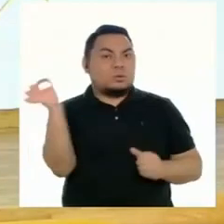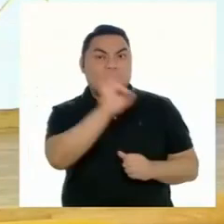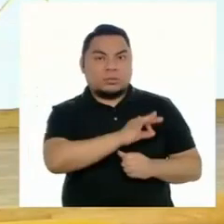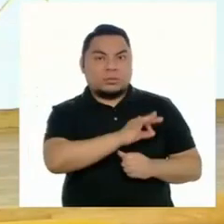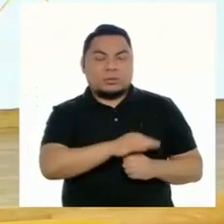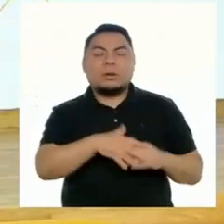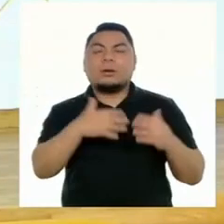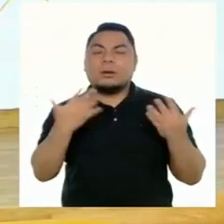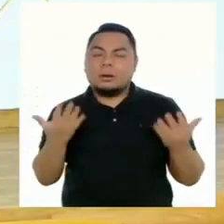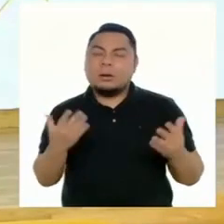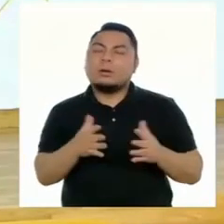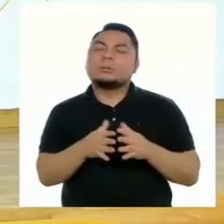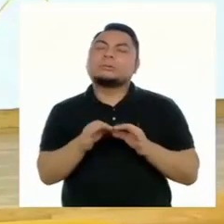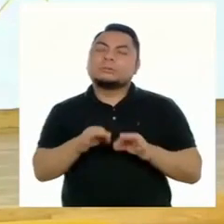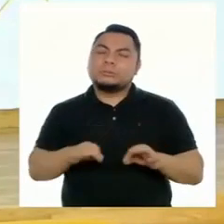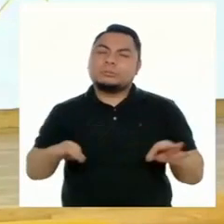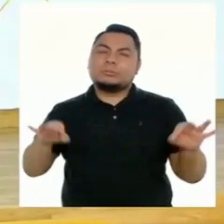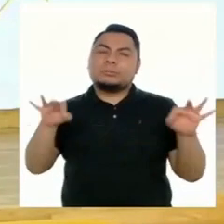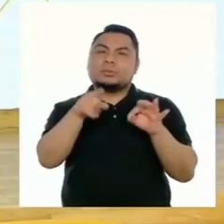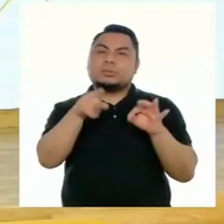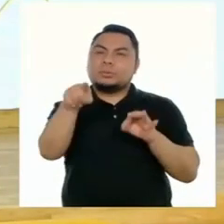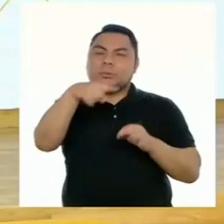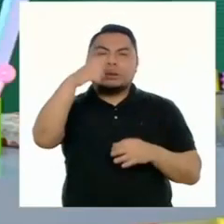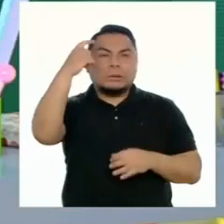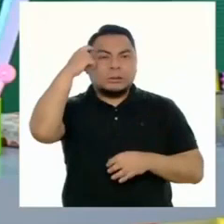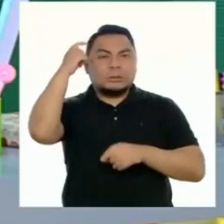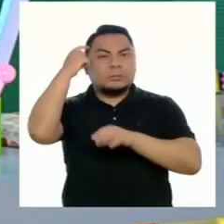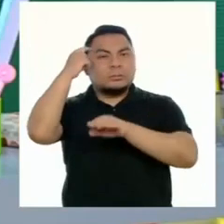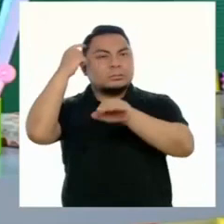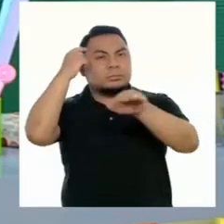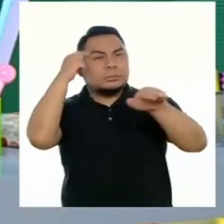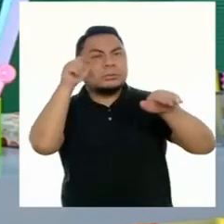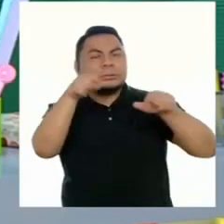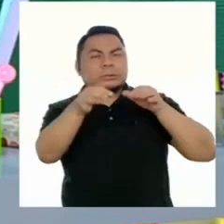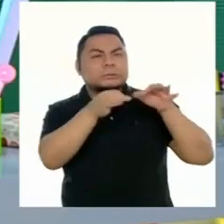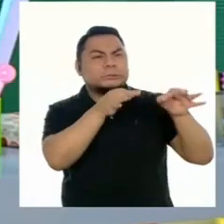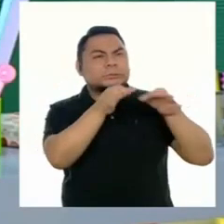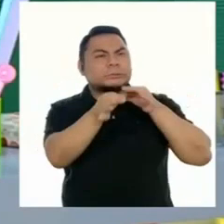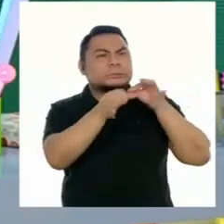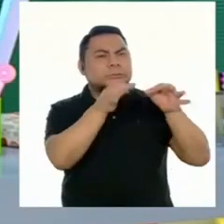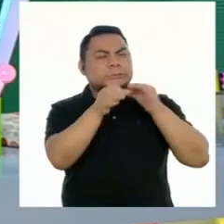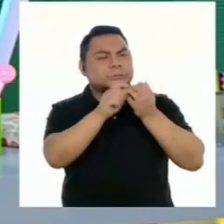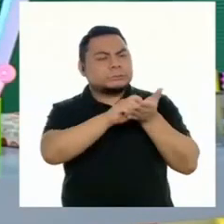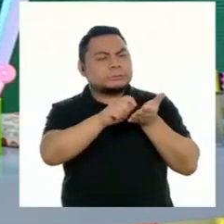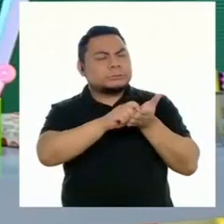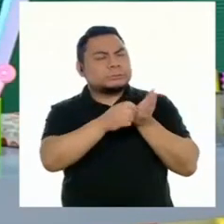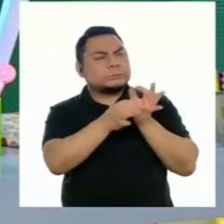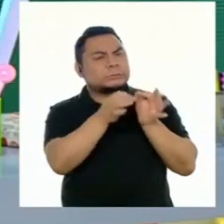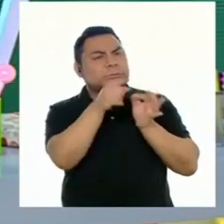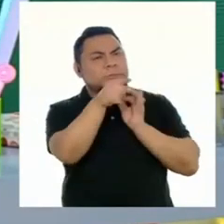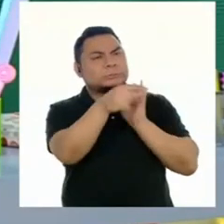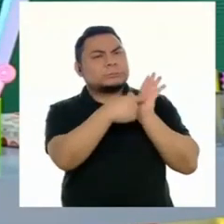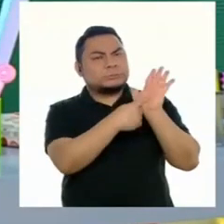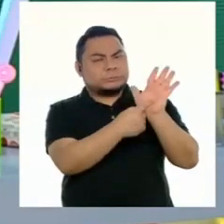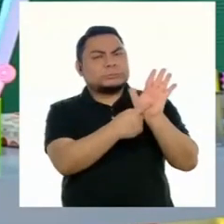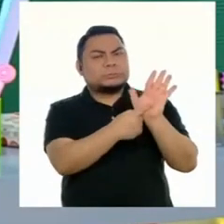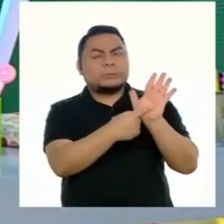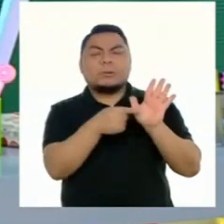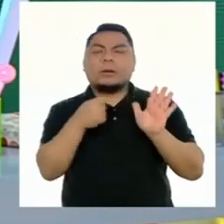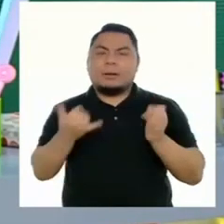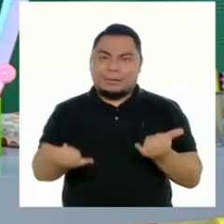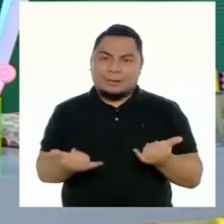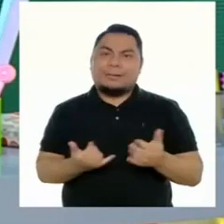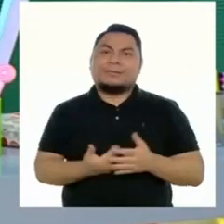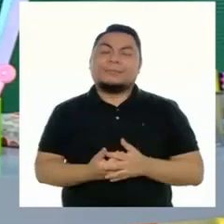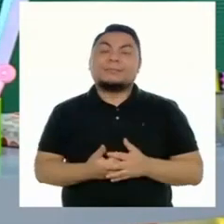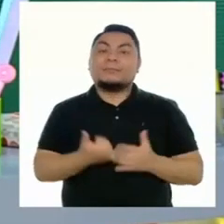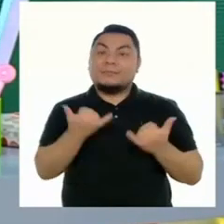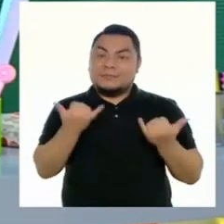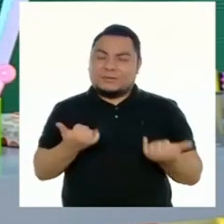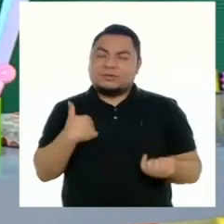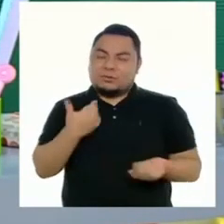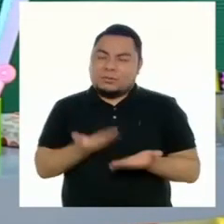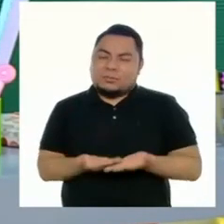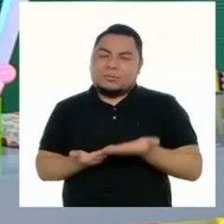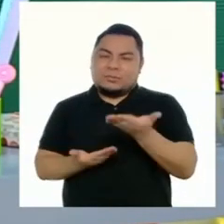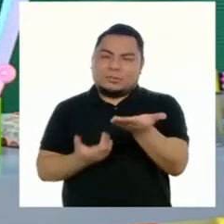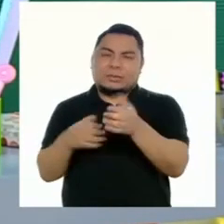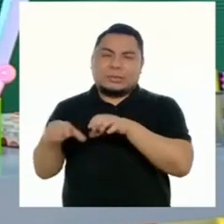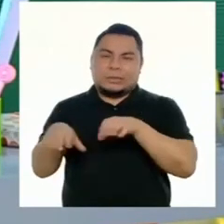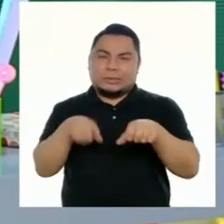Por eso es tan importante concientizar con nuestro texto argumentativo. Para ello, el día de hoy te propongo